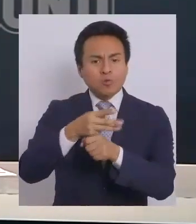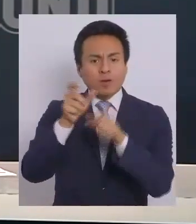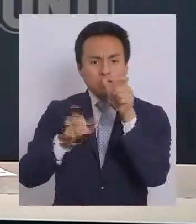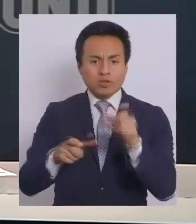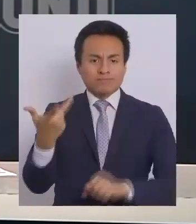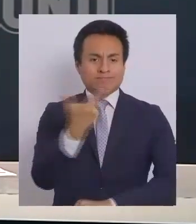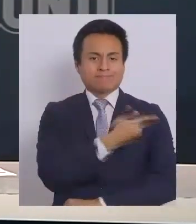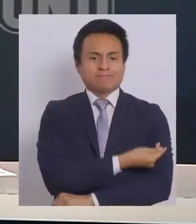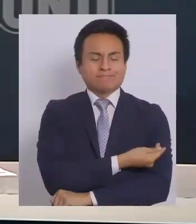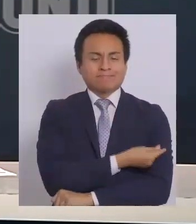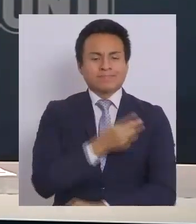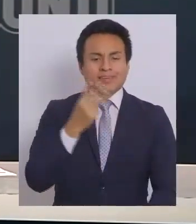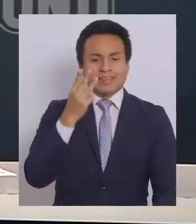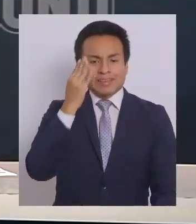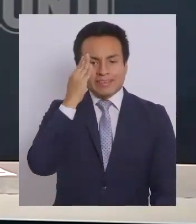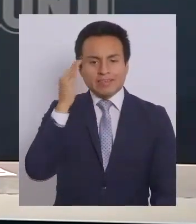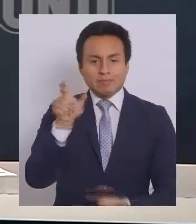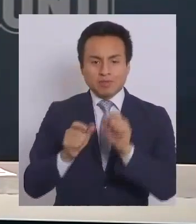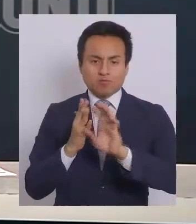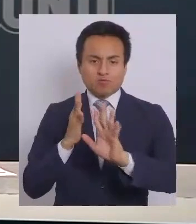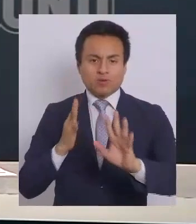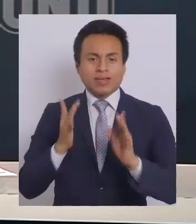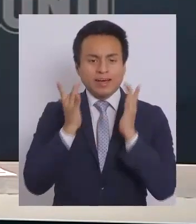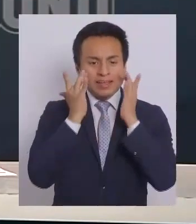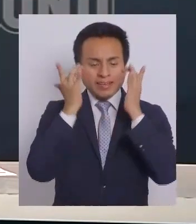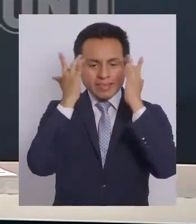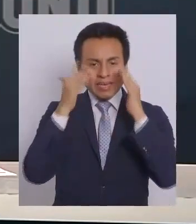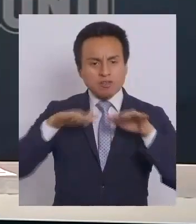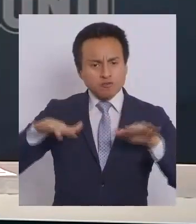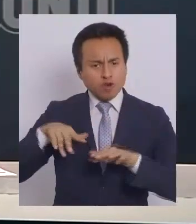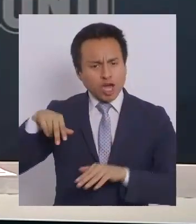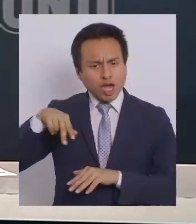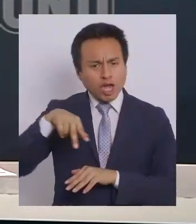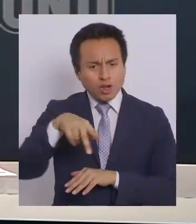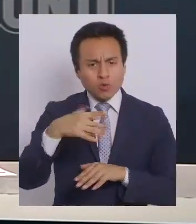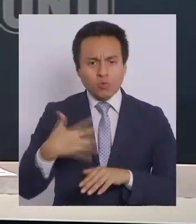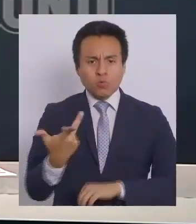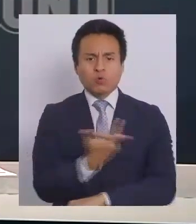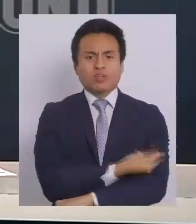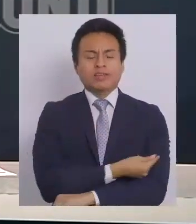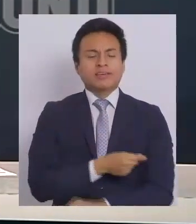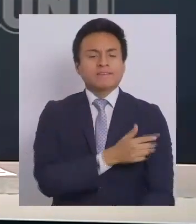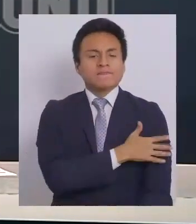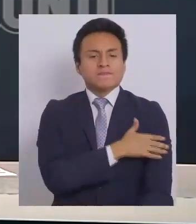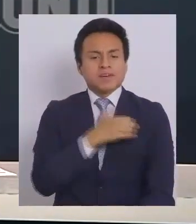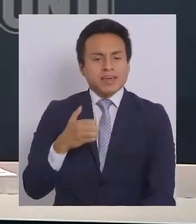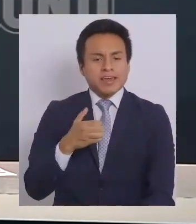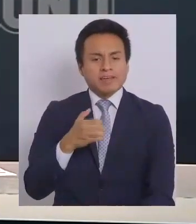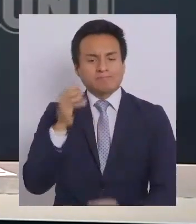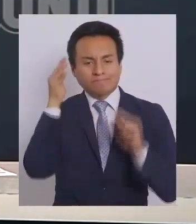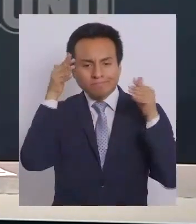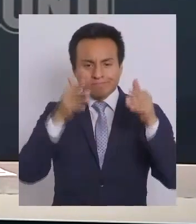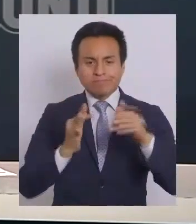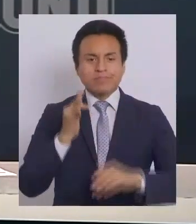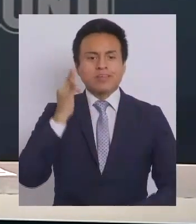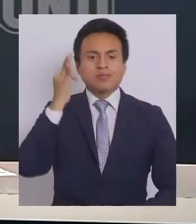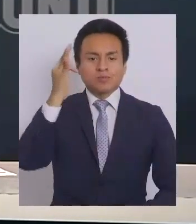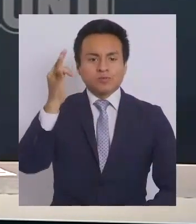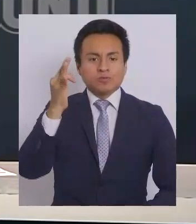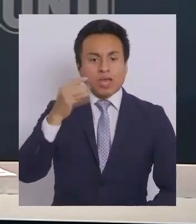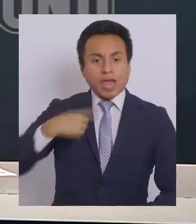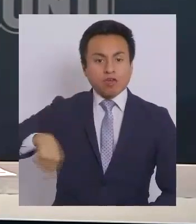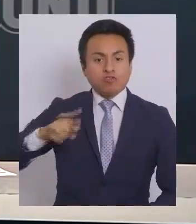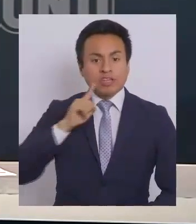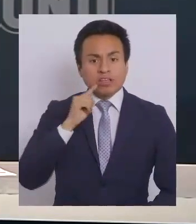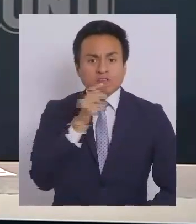se vacunaron en estos tres días con alegría con esfuerzo con la fe puesta en el futuro si ellos